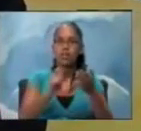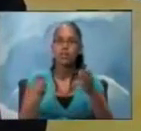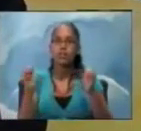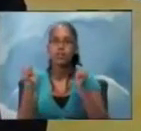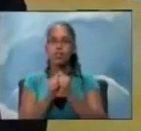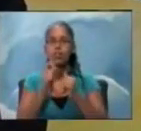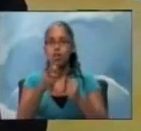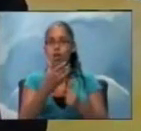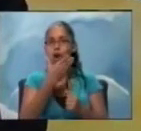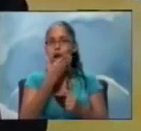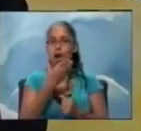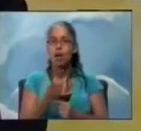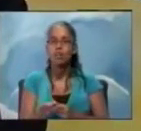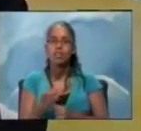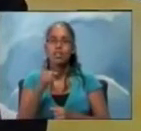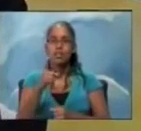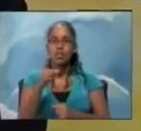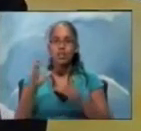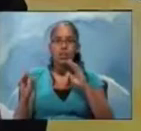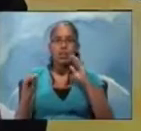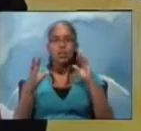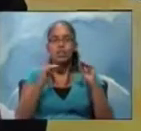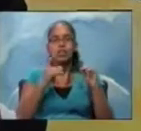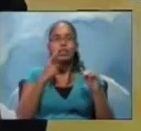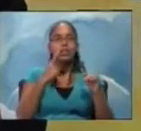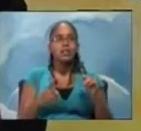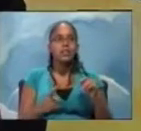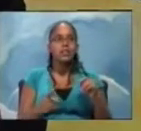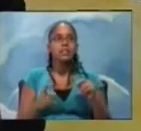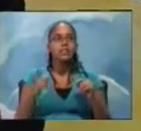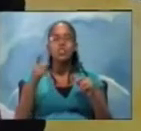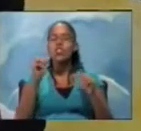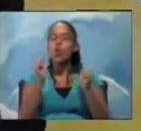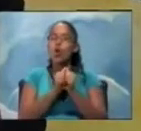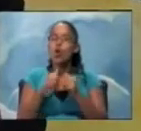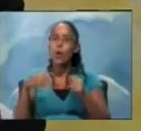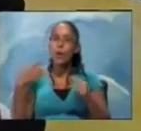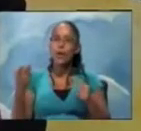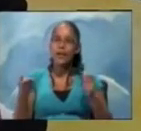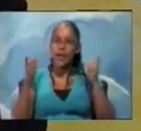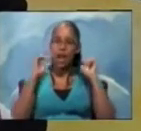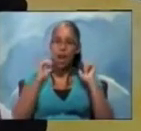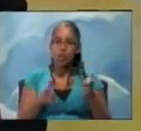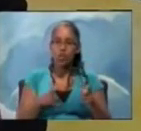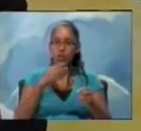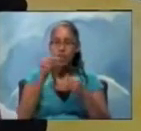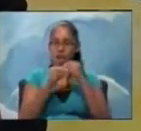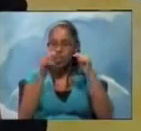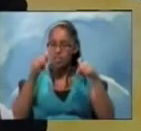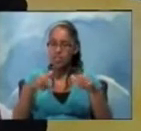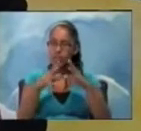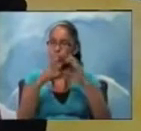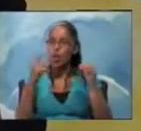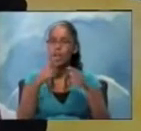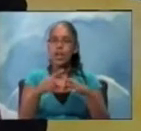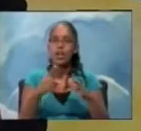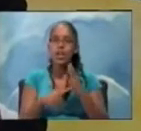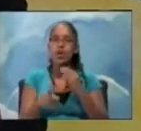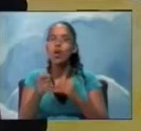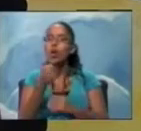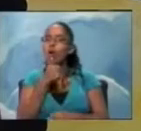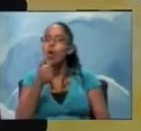los ancianos y le hablaron diciendo: dinos, ¿con qué autoridad haces estas cosas? ¿O